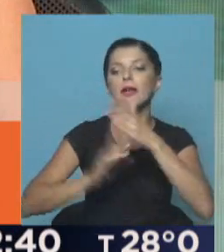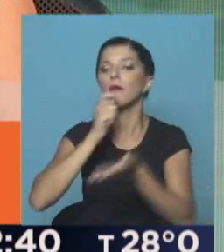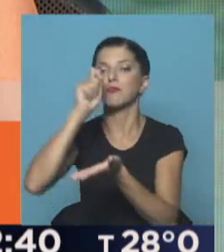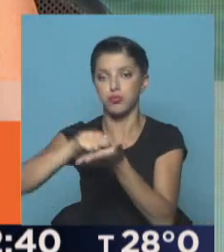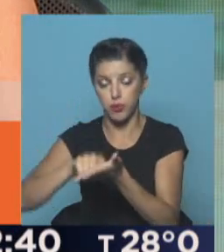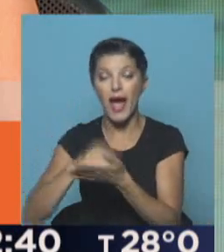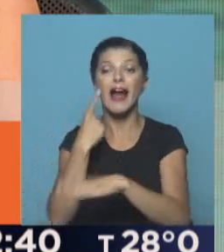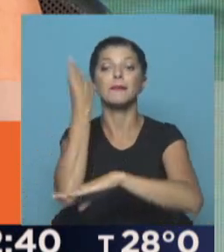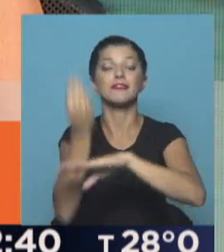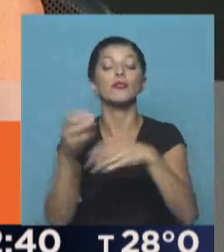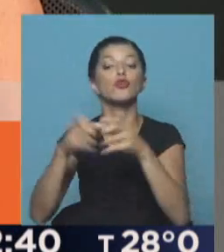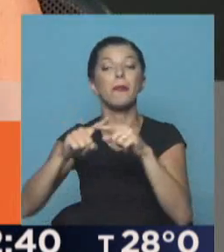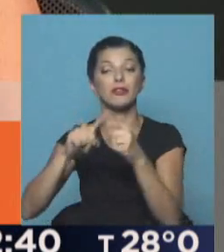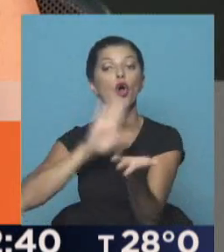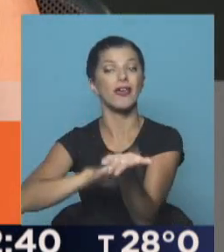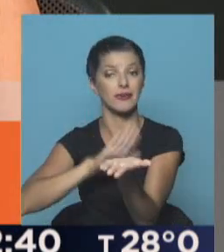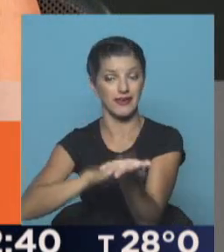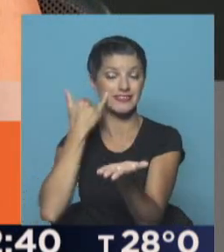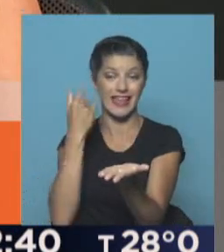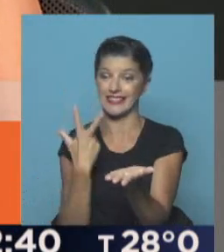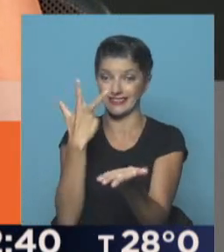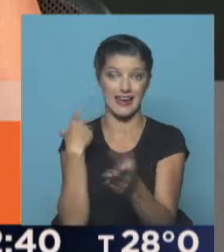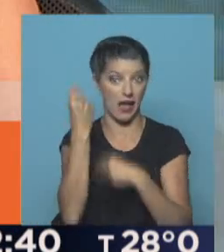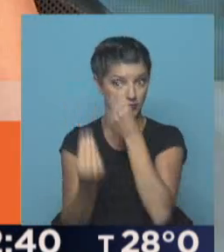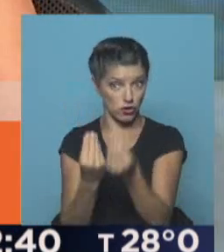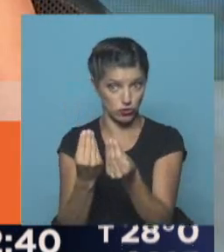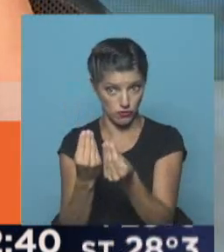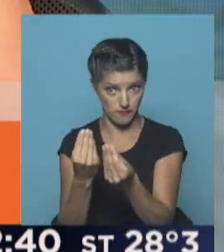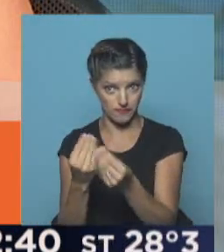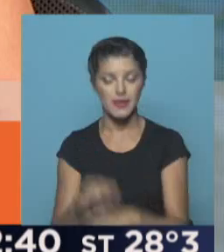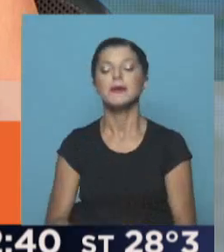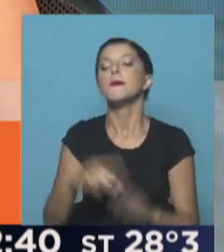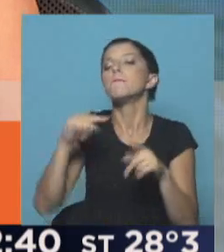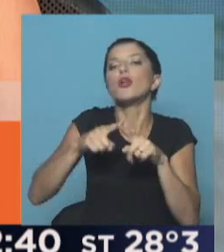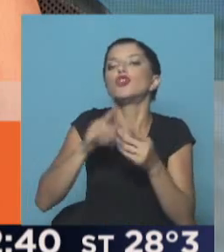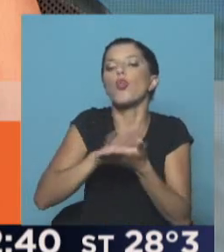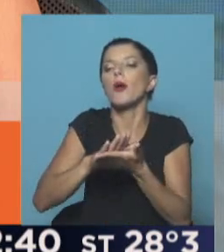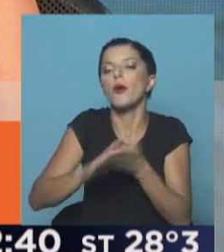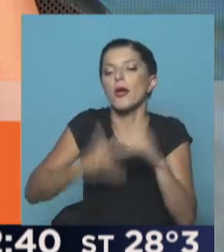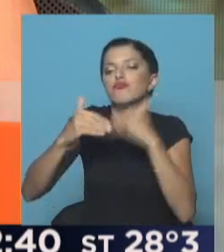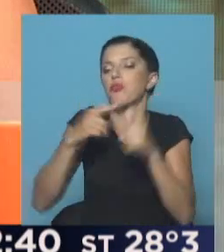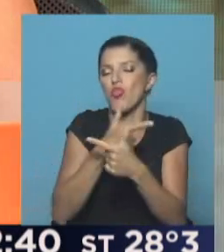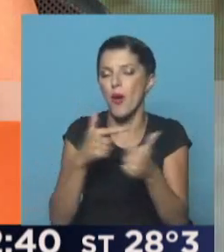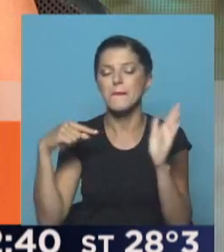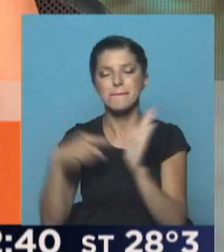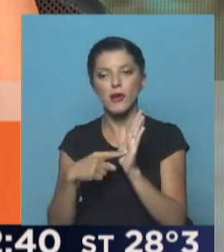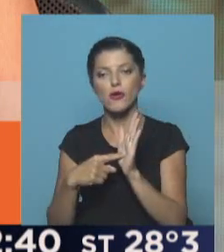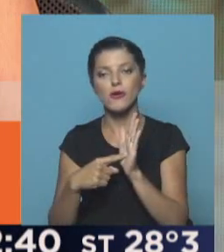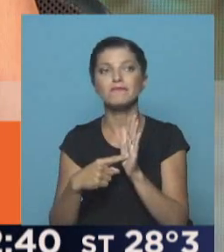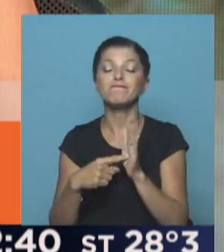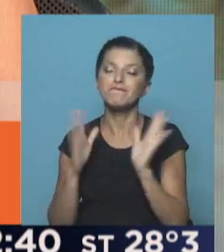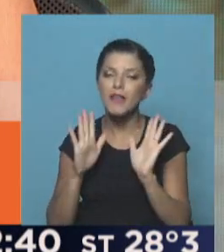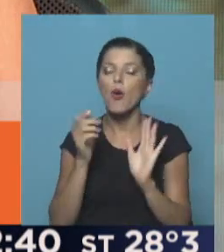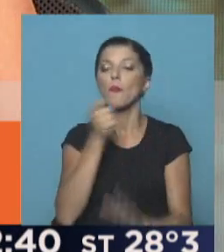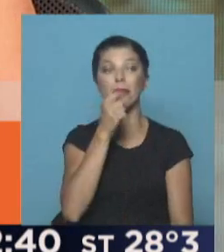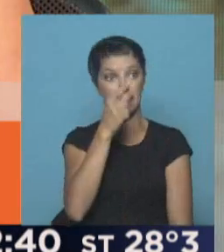es representante de la izquierda y que sería su tercera candidatura presidencial. Figuras emergentes no hay, pero yo nunca las descarto, sobre todo porque Peña Nieto,